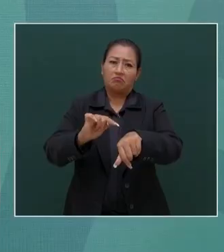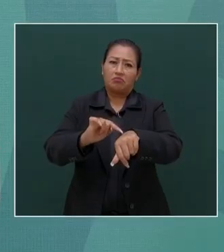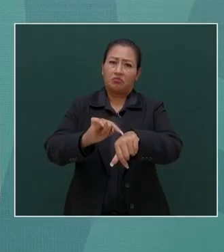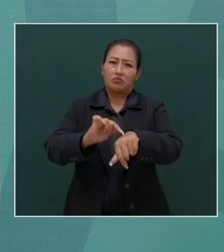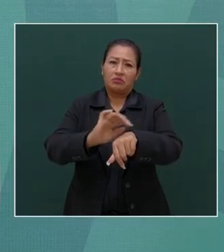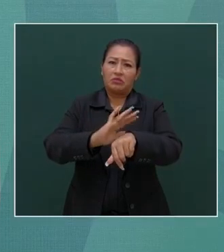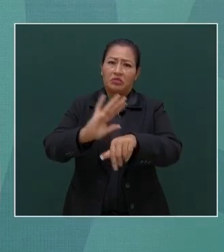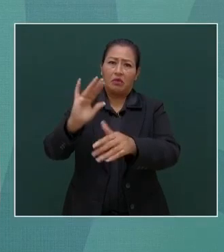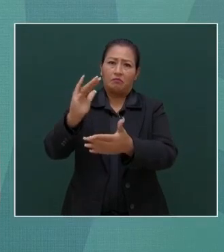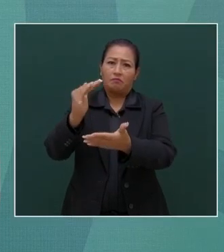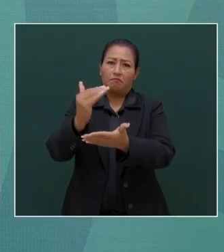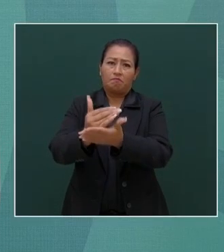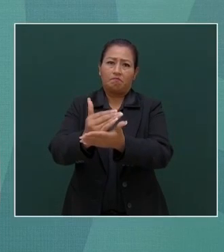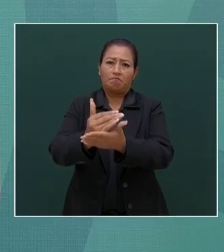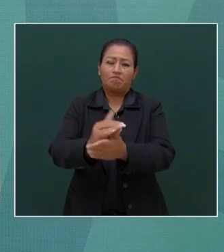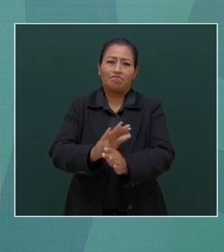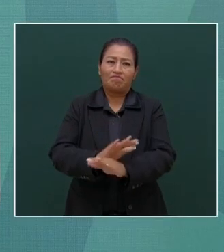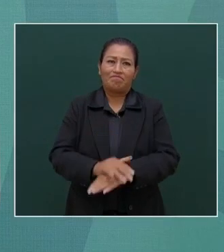es machaca,